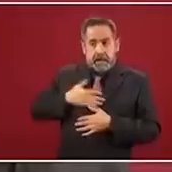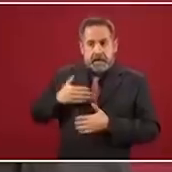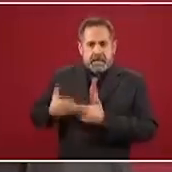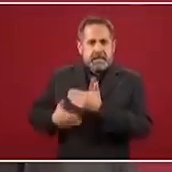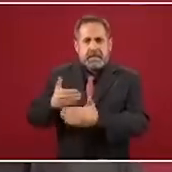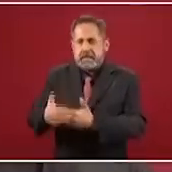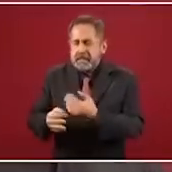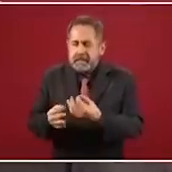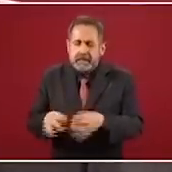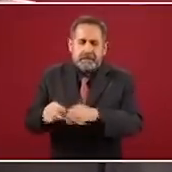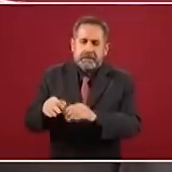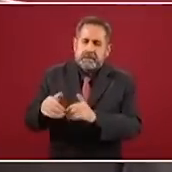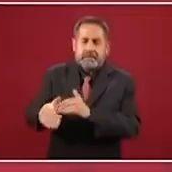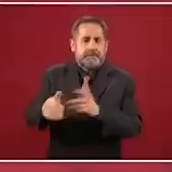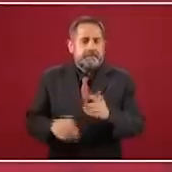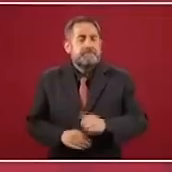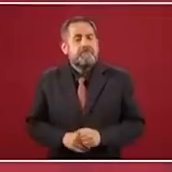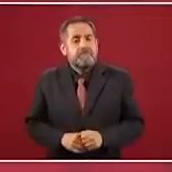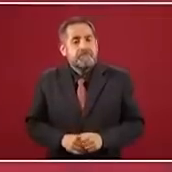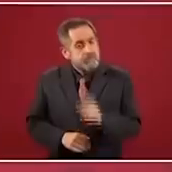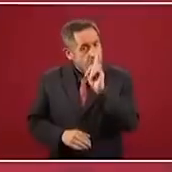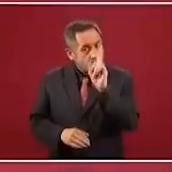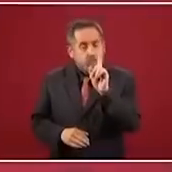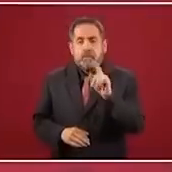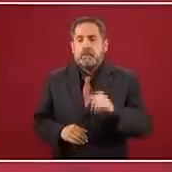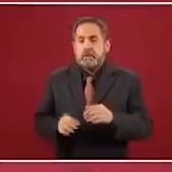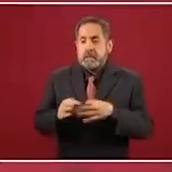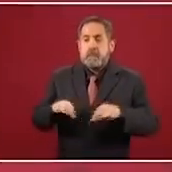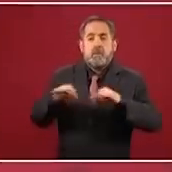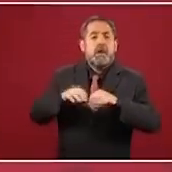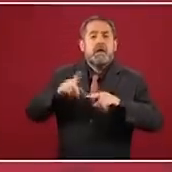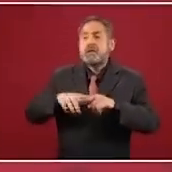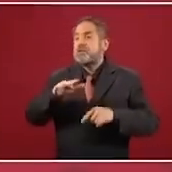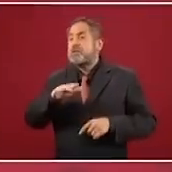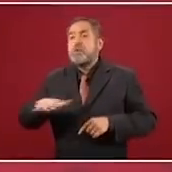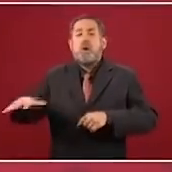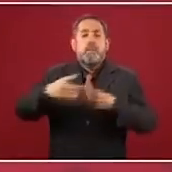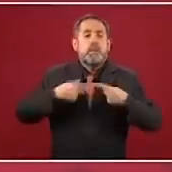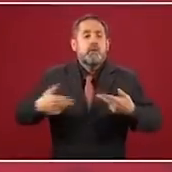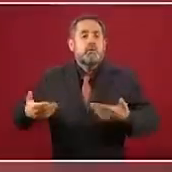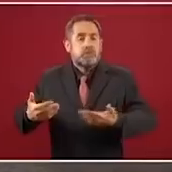Lo más importante es que todo esto lo defienda el pueblo,